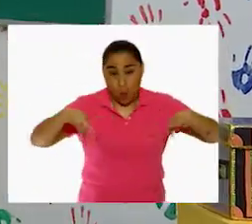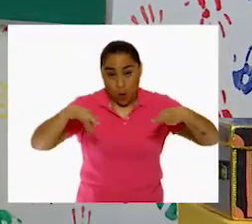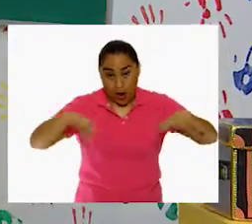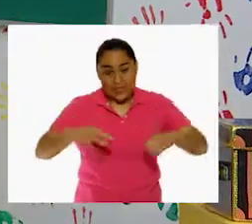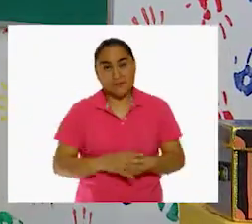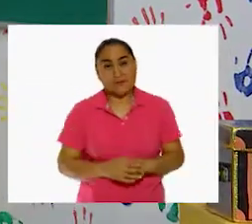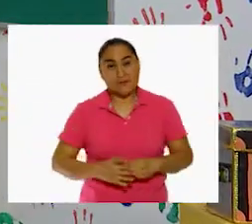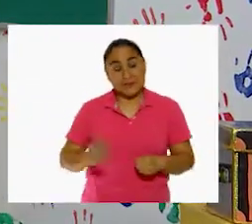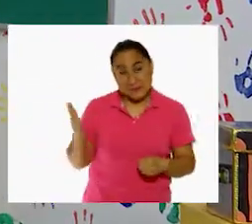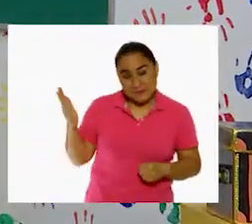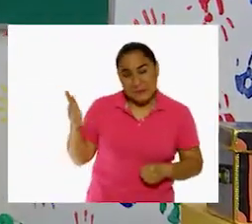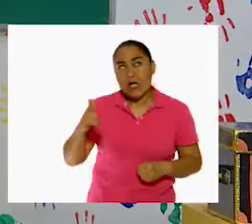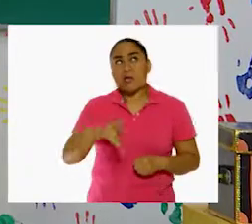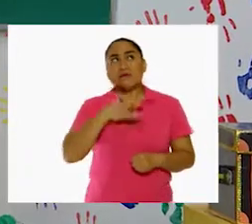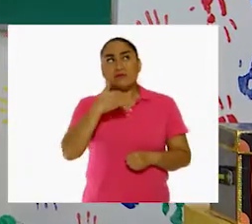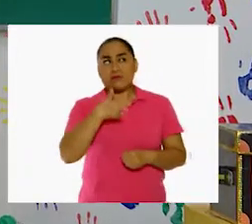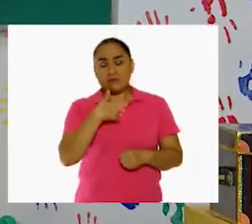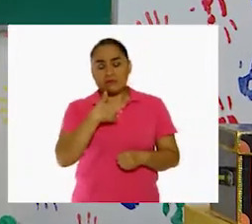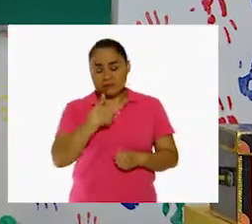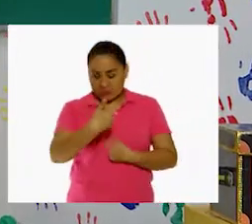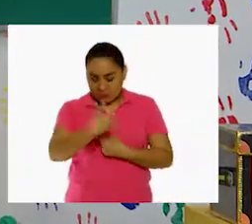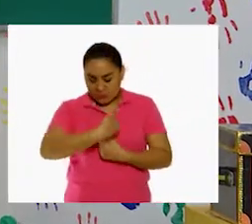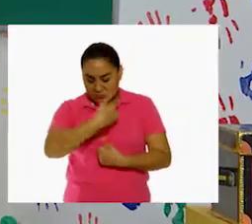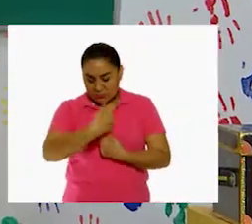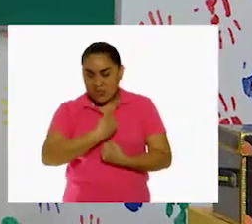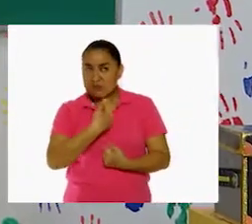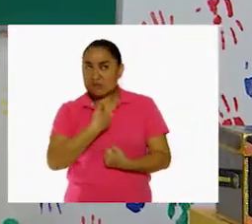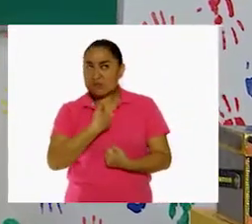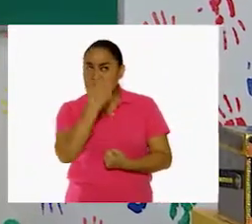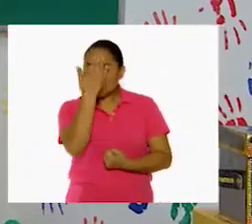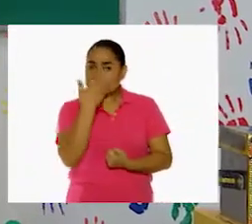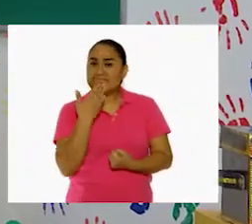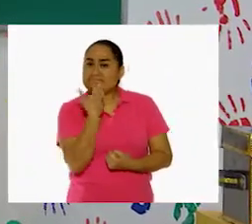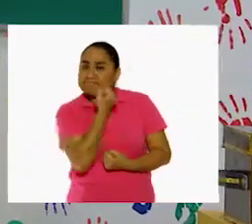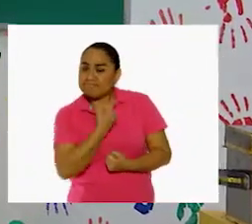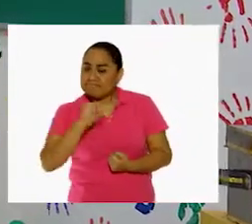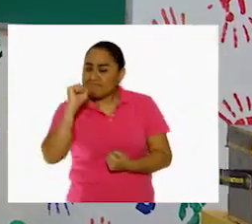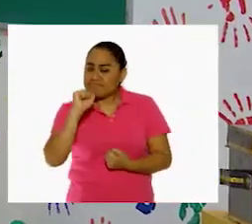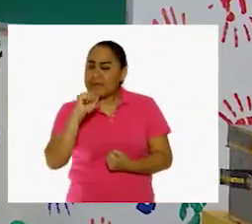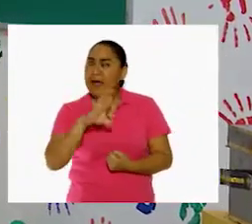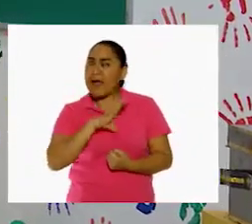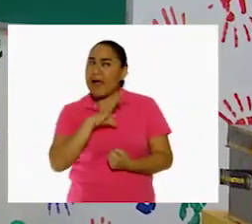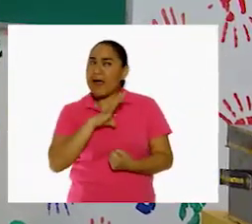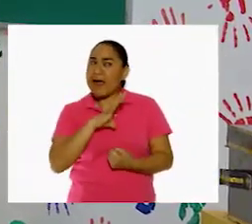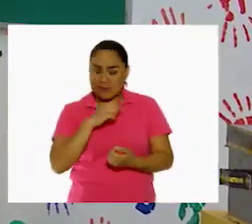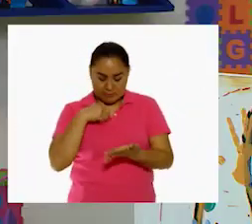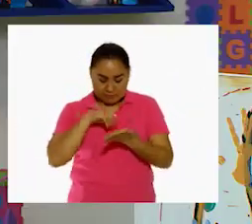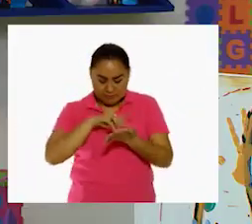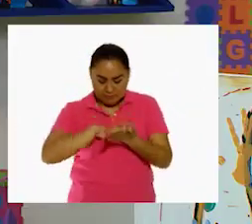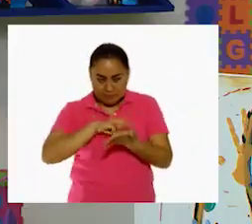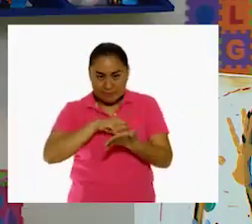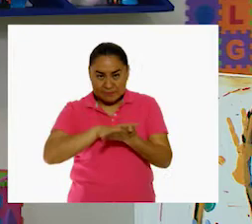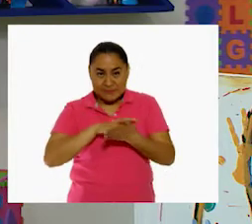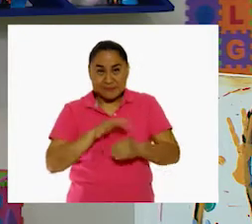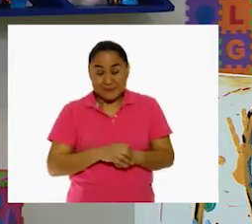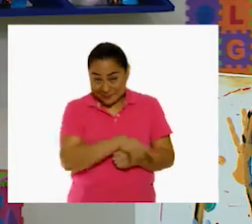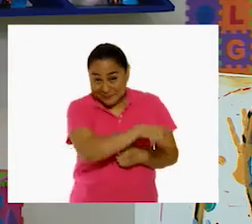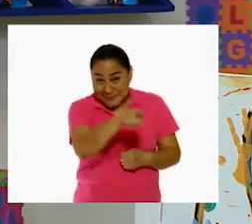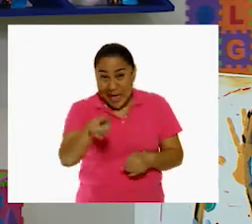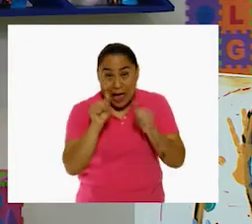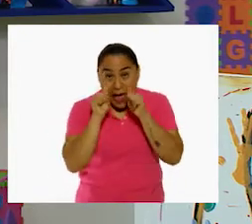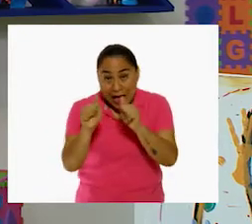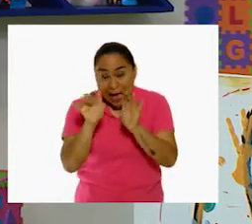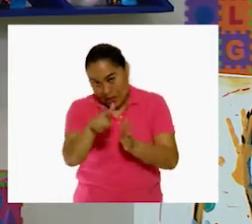que reconocer nuestras capacidades y nuestras habilidades. Ah, muy bien. ¿Escucharon, niñas y niños? Vayan por una hoja de papel,